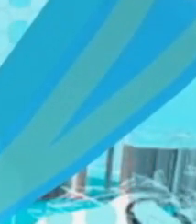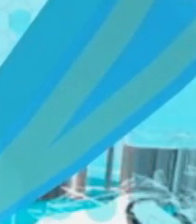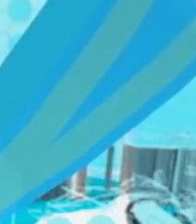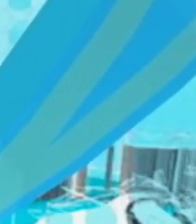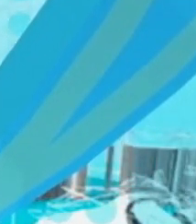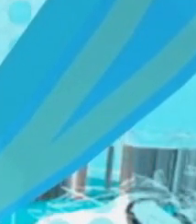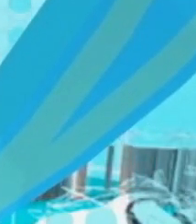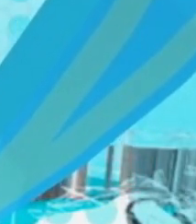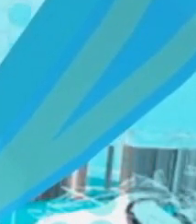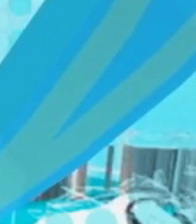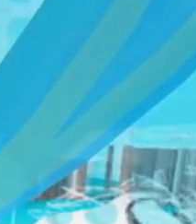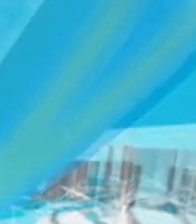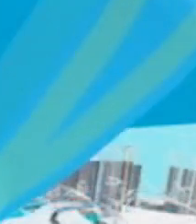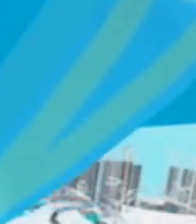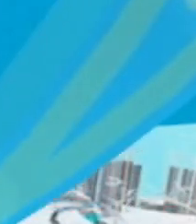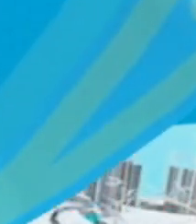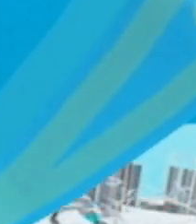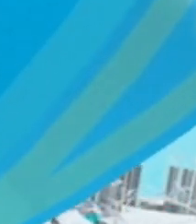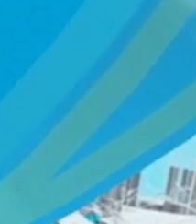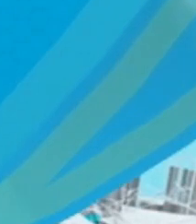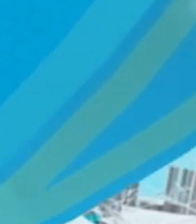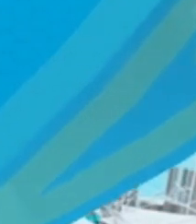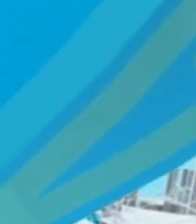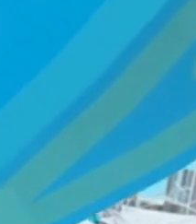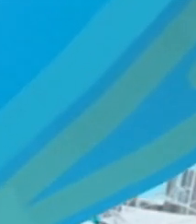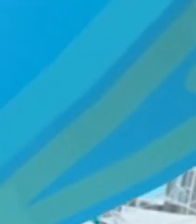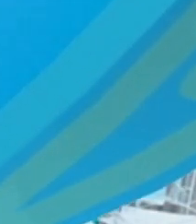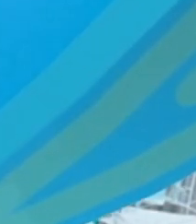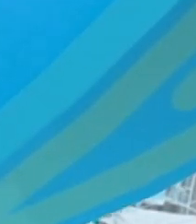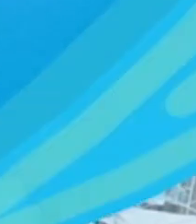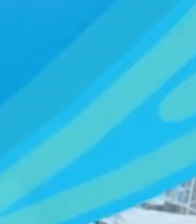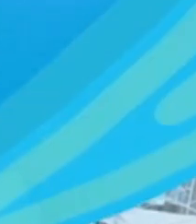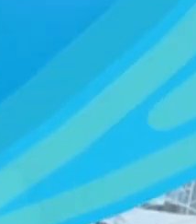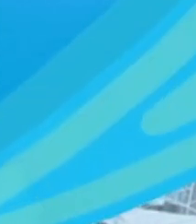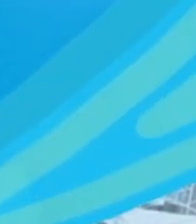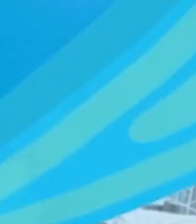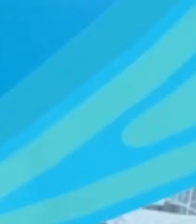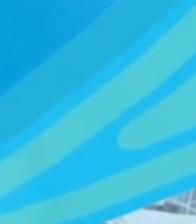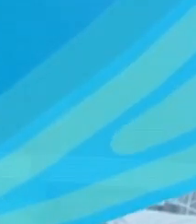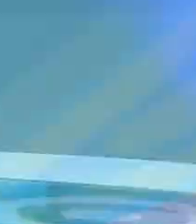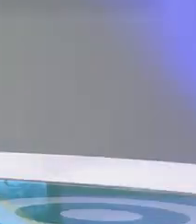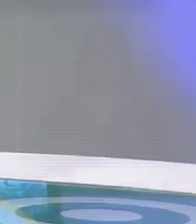Banco Popular presentó el tipo de cambio.